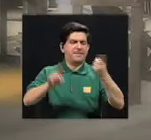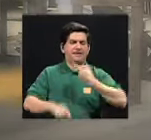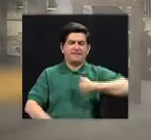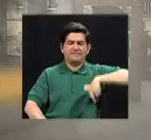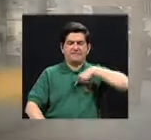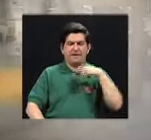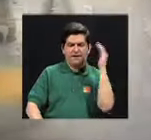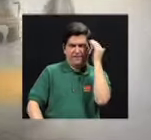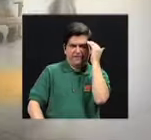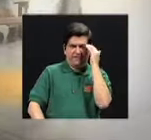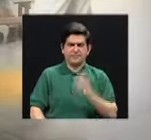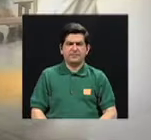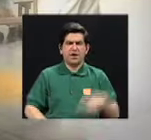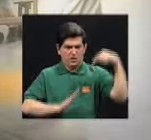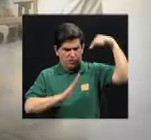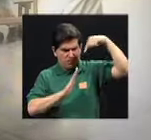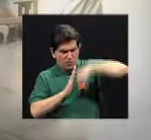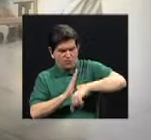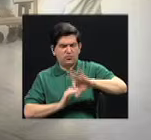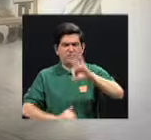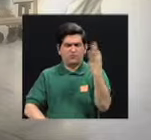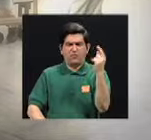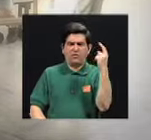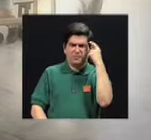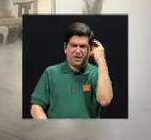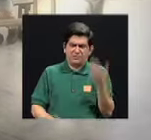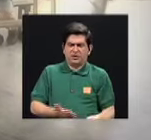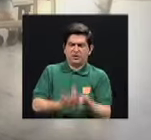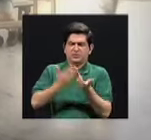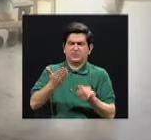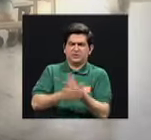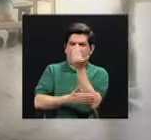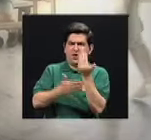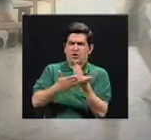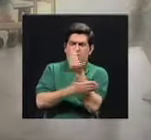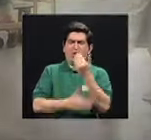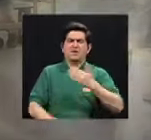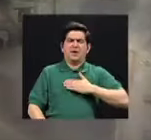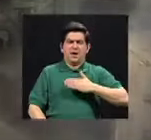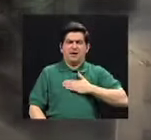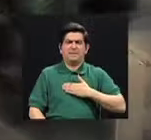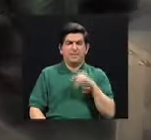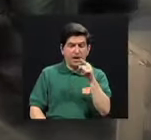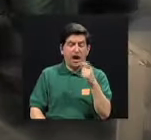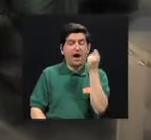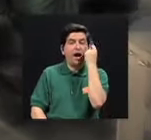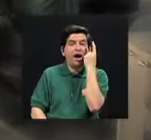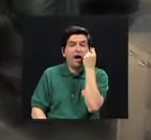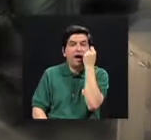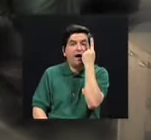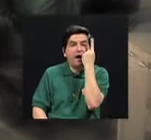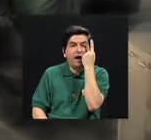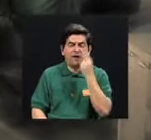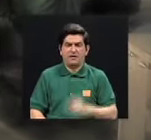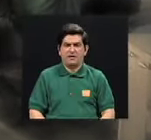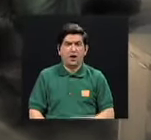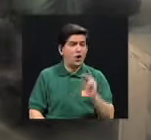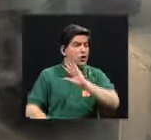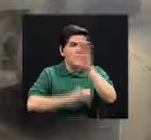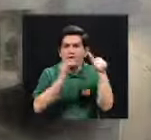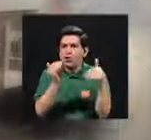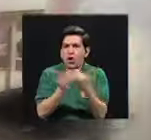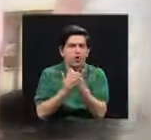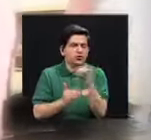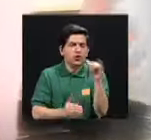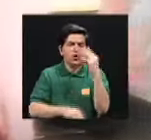totalmente, a la que nosotros conocemos. Que ha realmente calado en una forma de pensar nueva dentro de mí, que me ha hecho entender